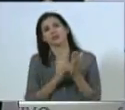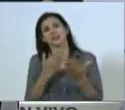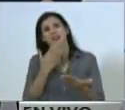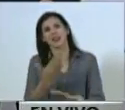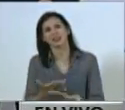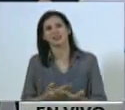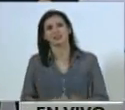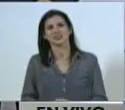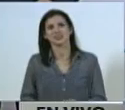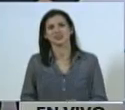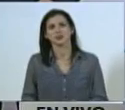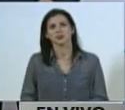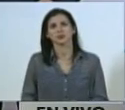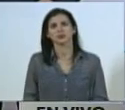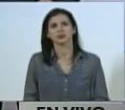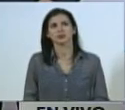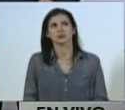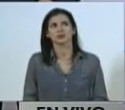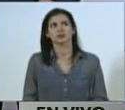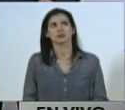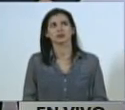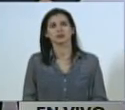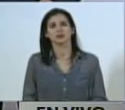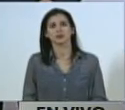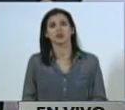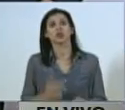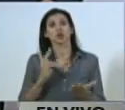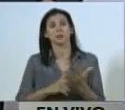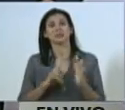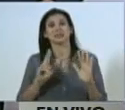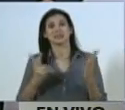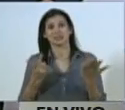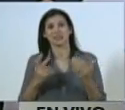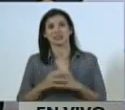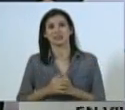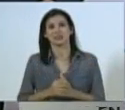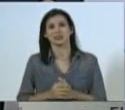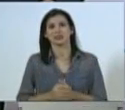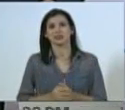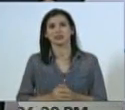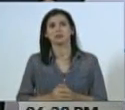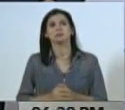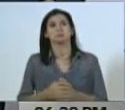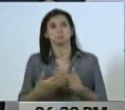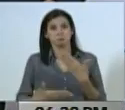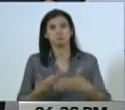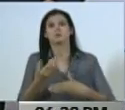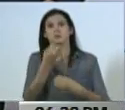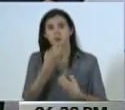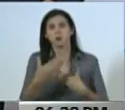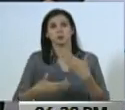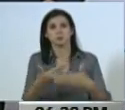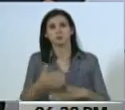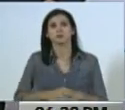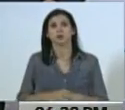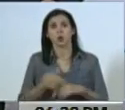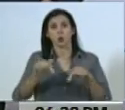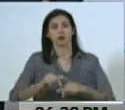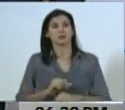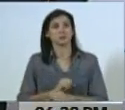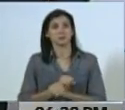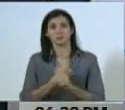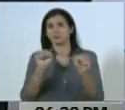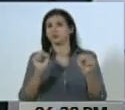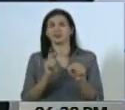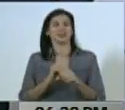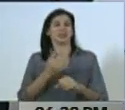gracias. Ha amanecido el 2017 a buen paso, a buen ritmo, ha amanecido temprano. Y